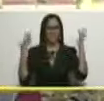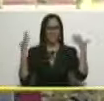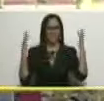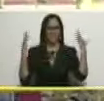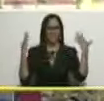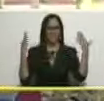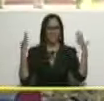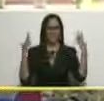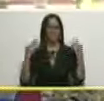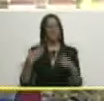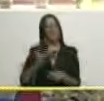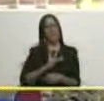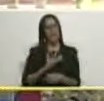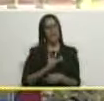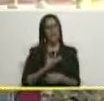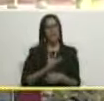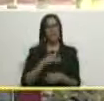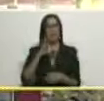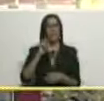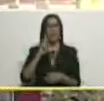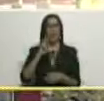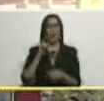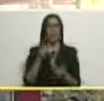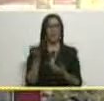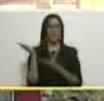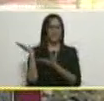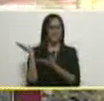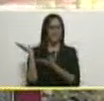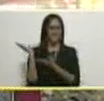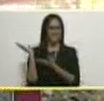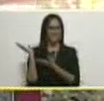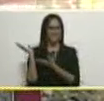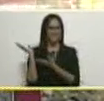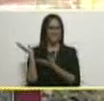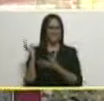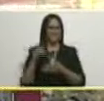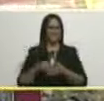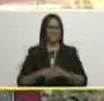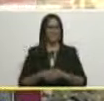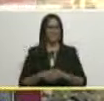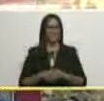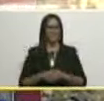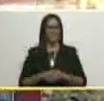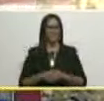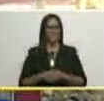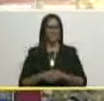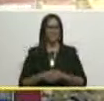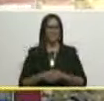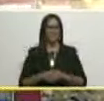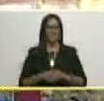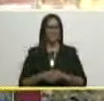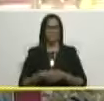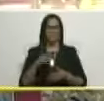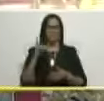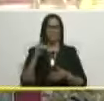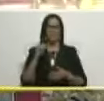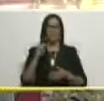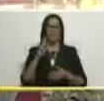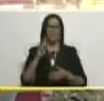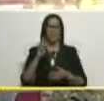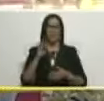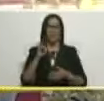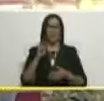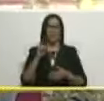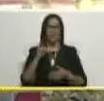El alcalde de La Vela de Coro, Rubén Molina. Darwin